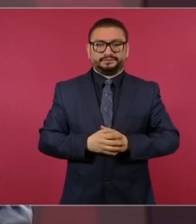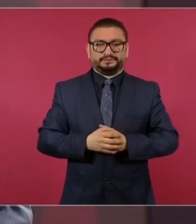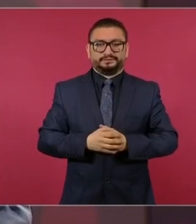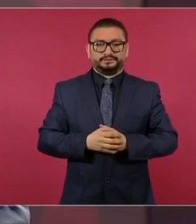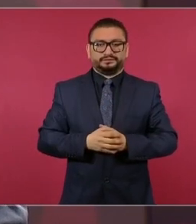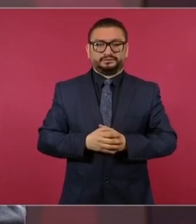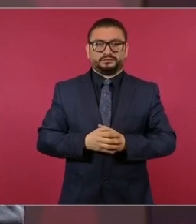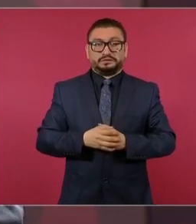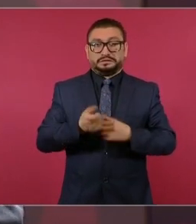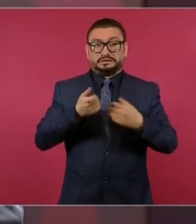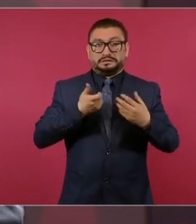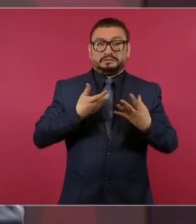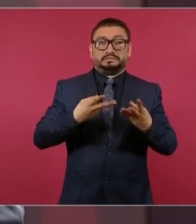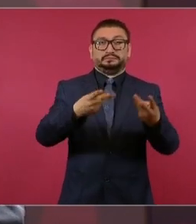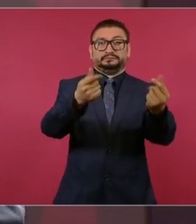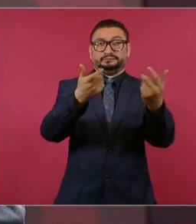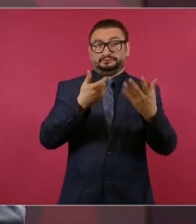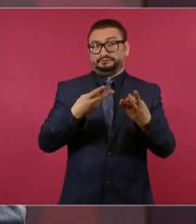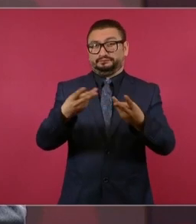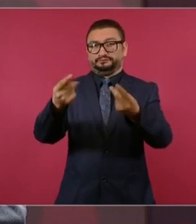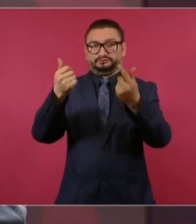y no derrochar